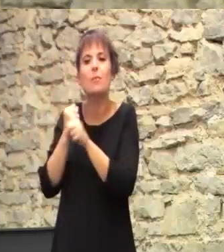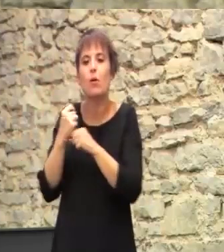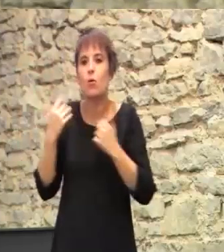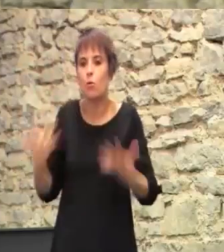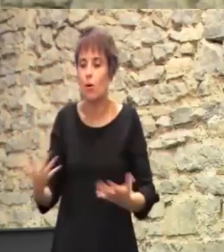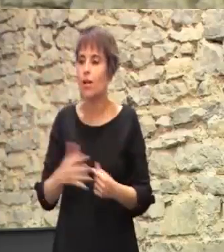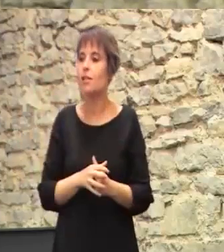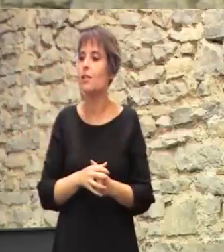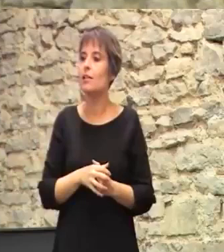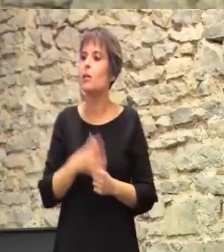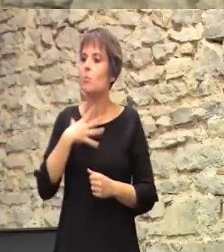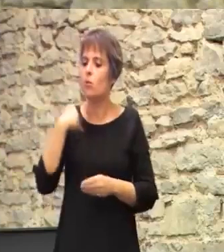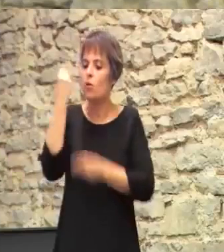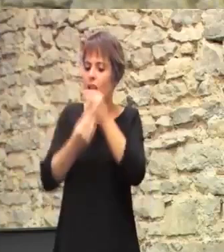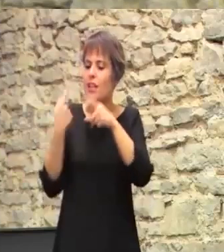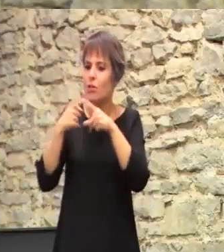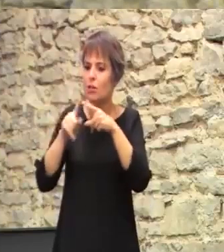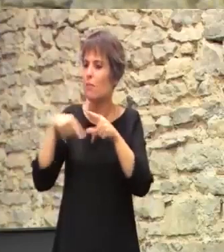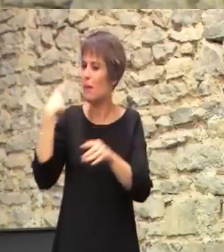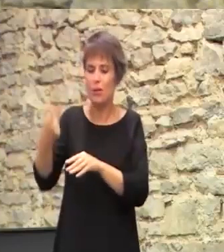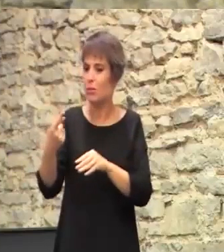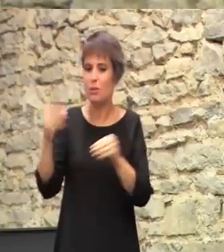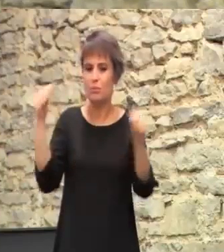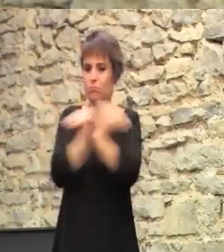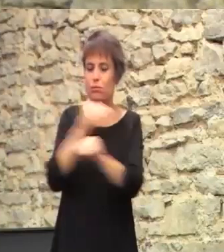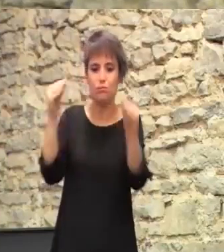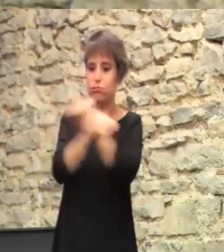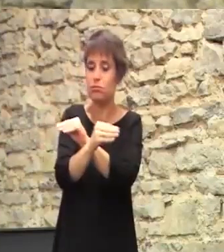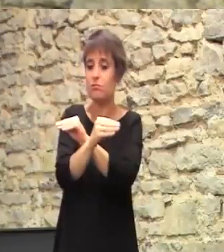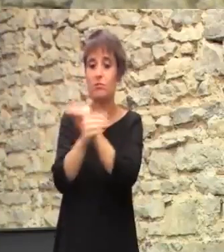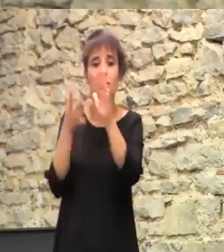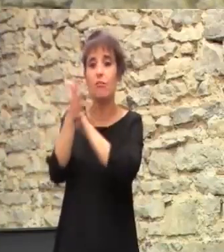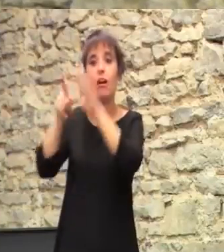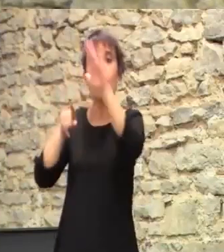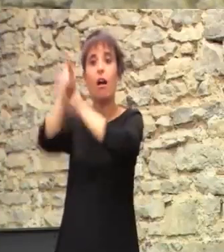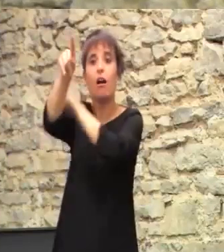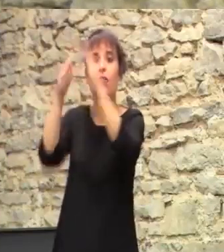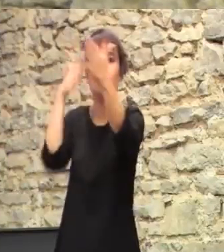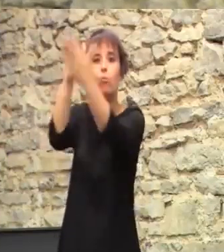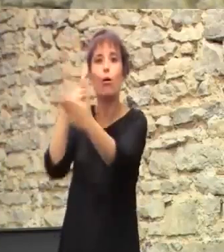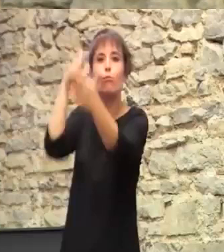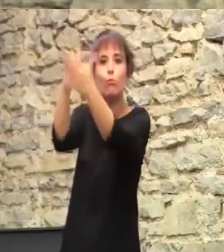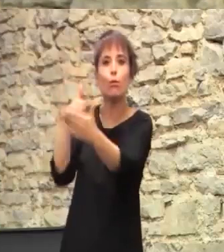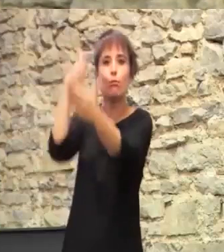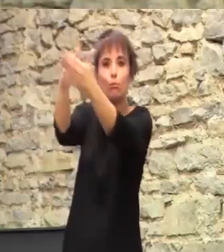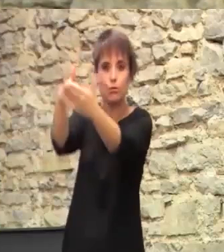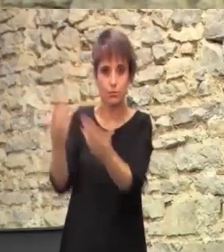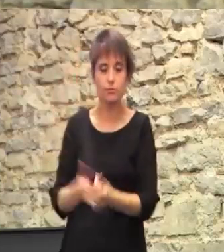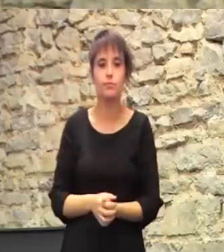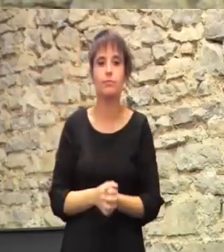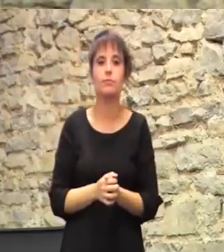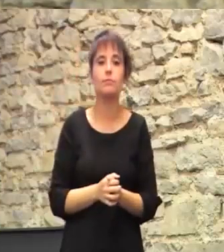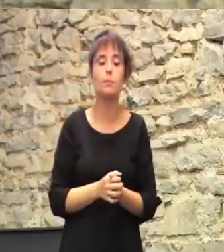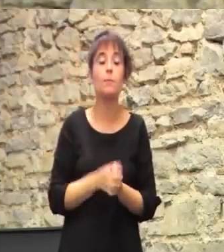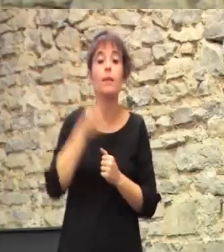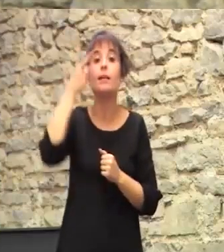puedo hacer muchas cosas pero después las contradicciones no me dejan avanzar otro tema que me